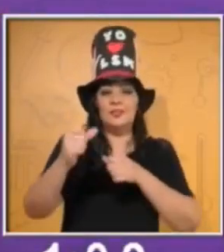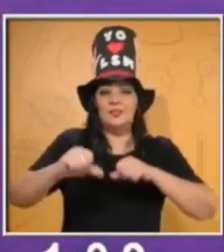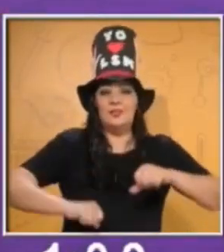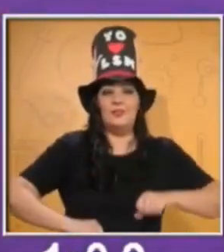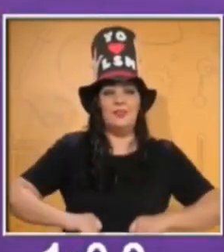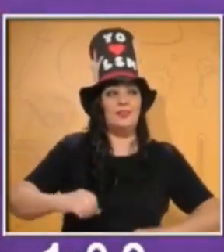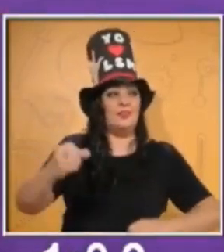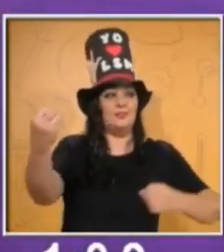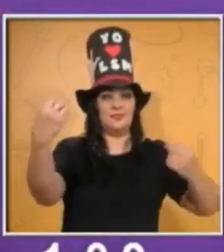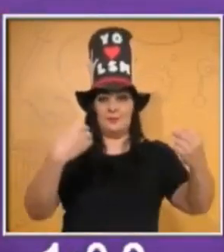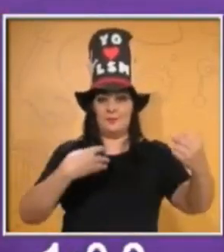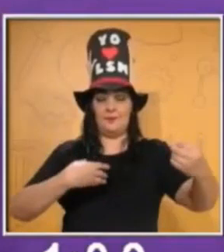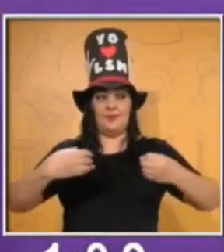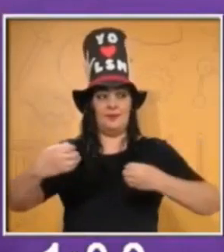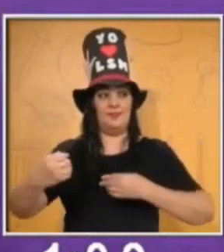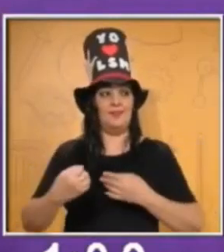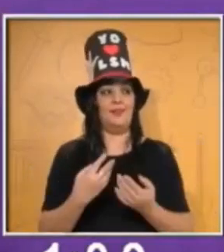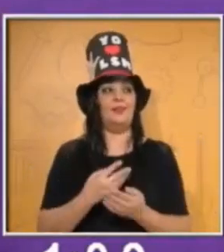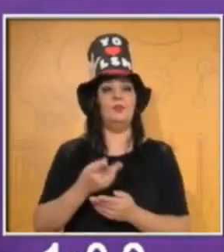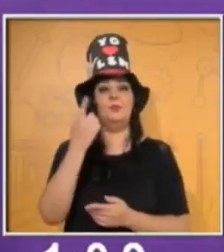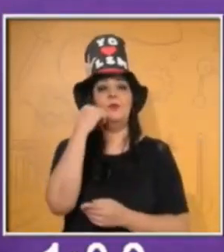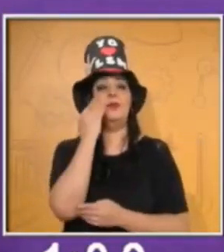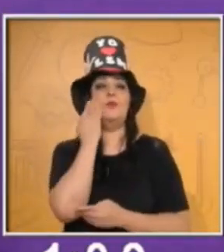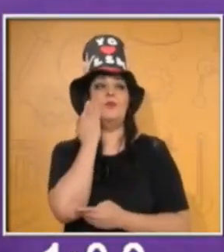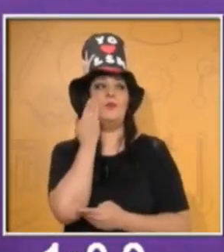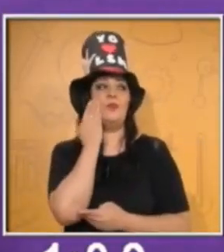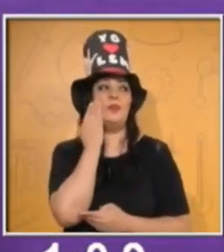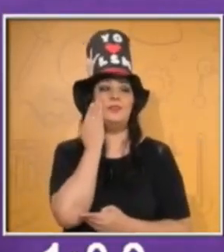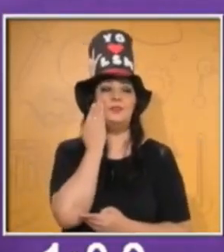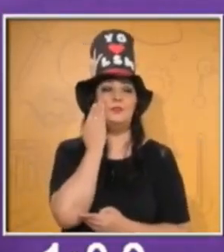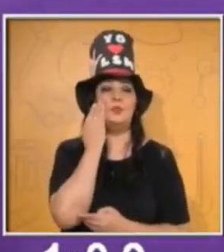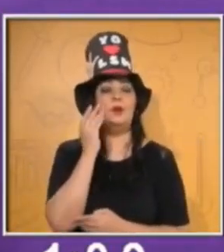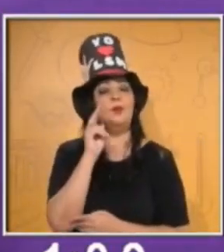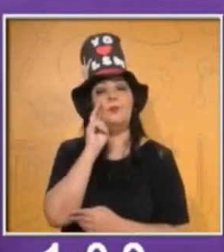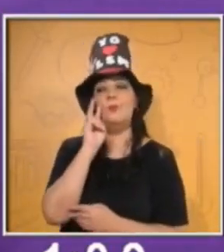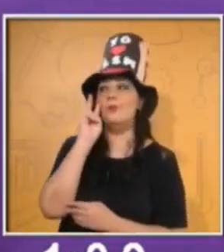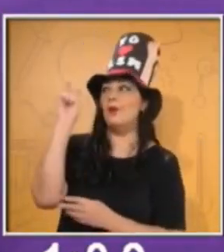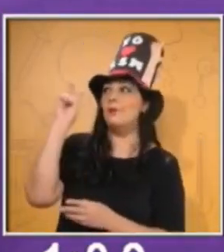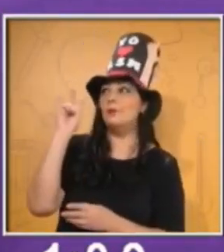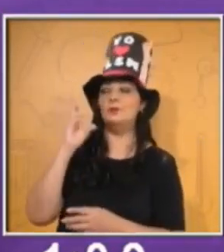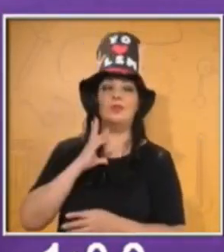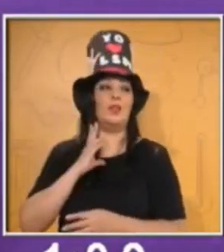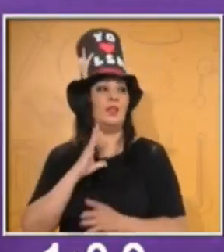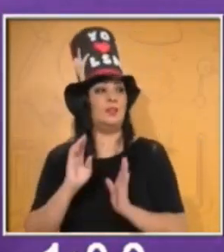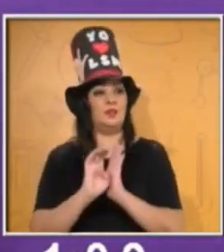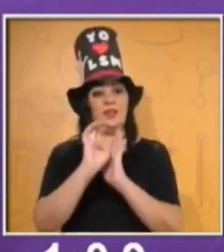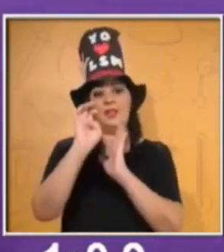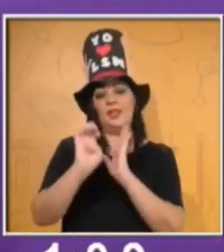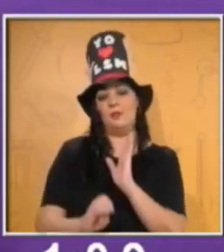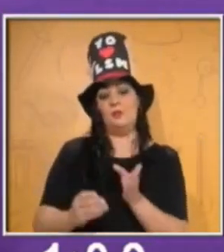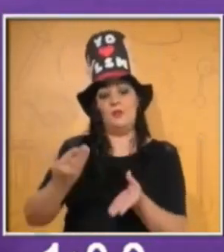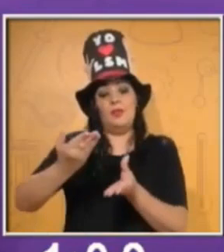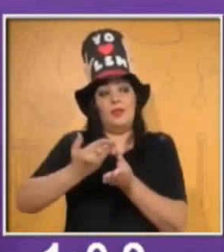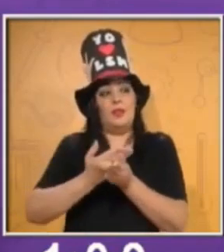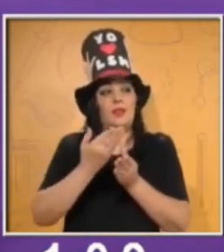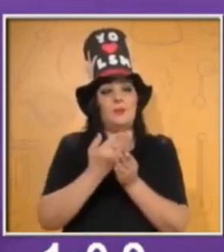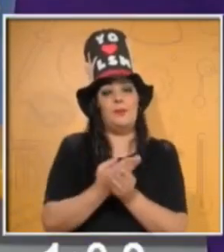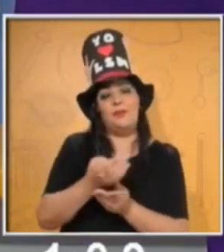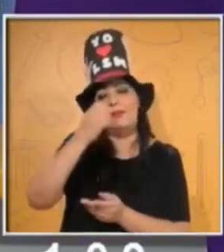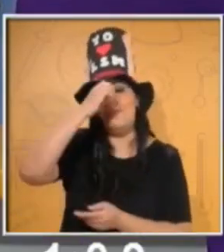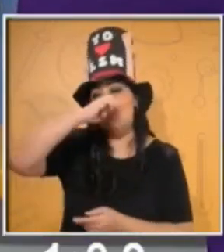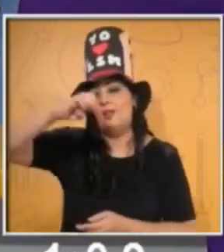enviando al Facebook. Vemos ahí en pantalla un ejemplo de la carpeta de